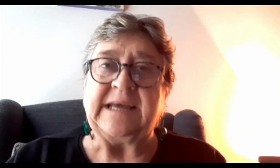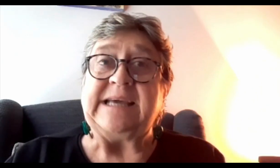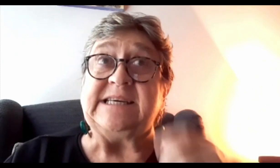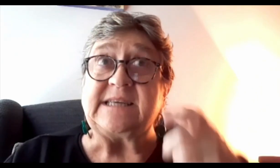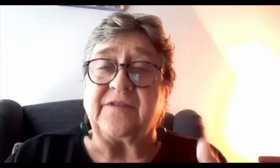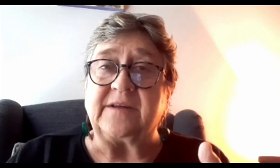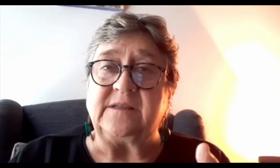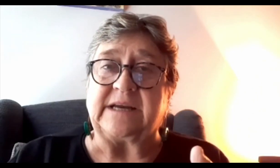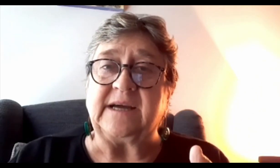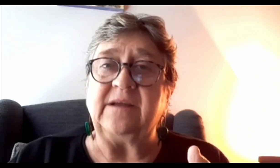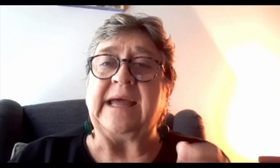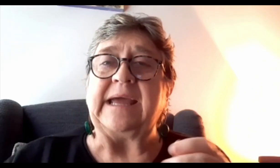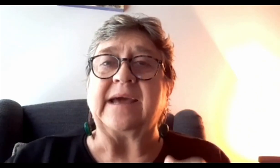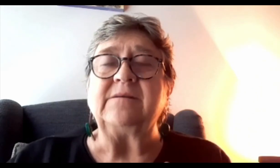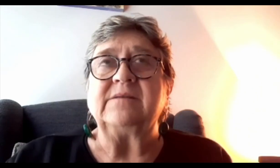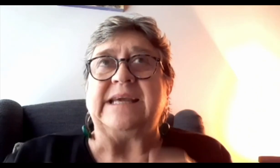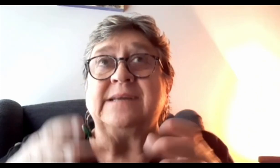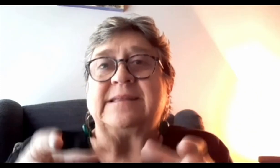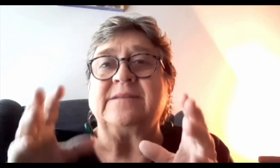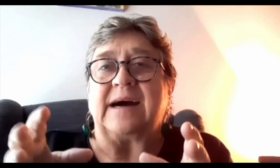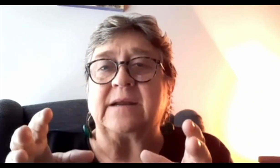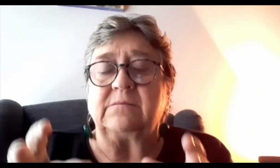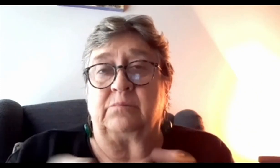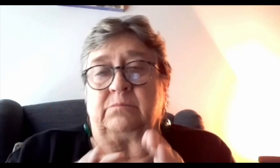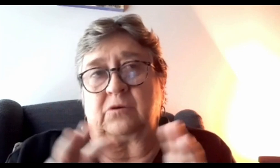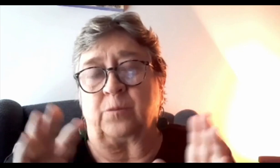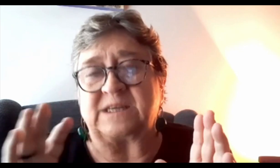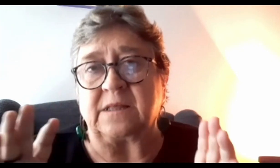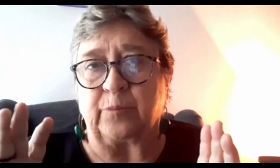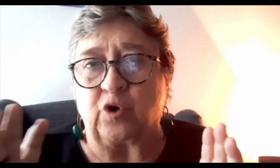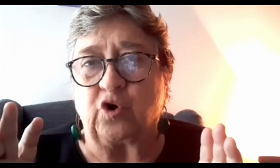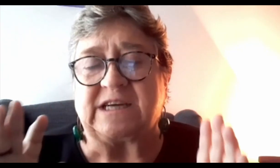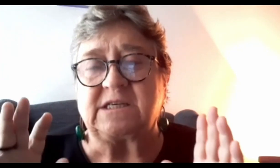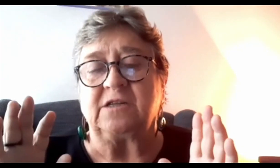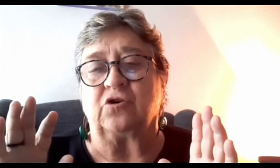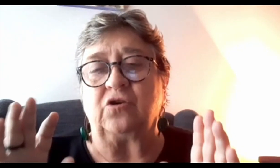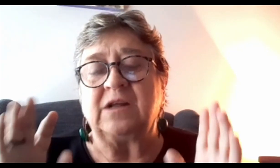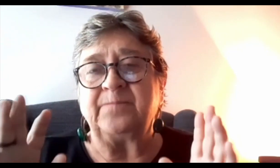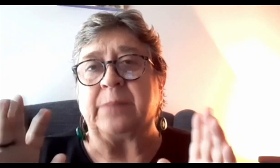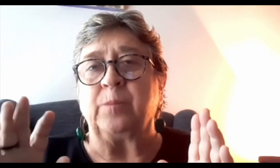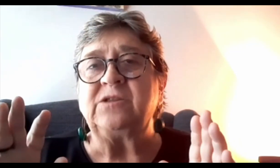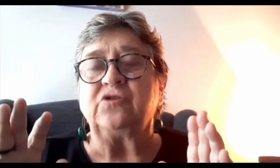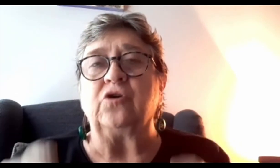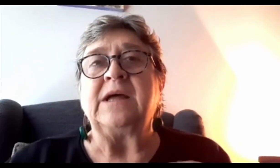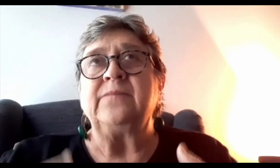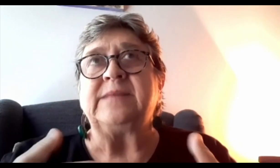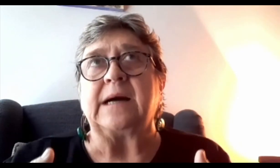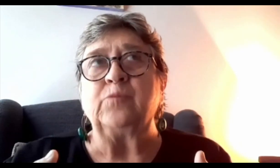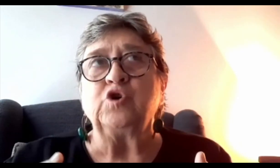internacionales y se centre en intentar, con bastante poco éxito de